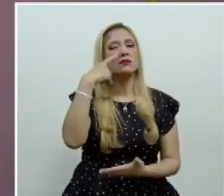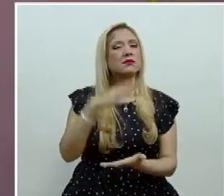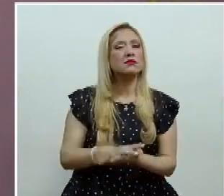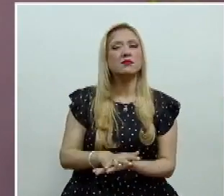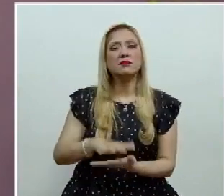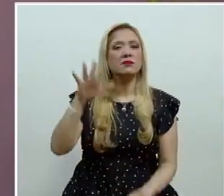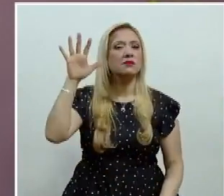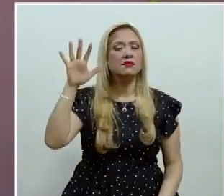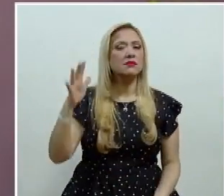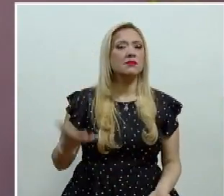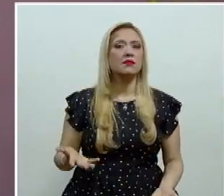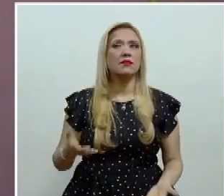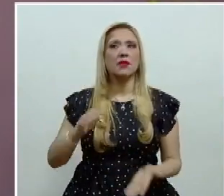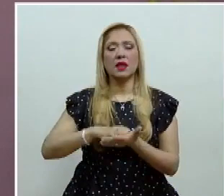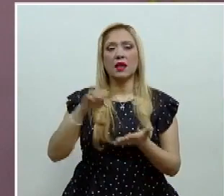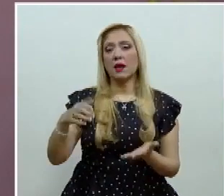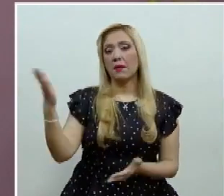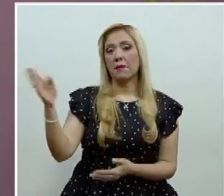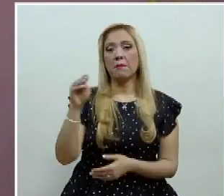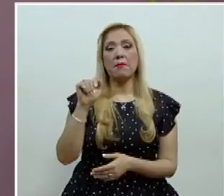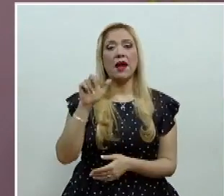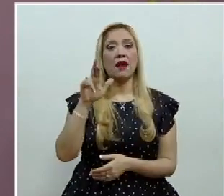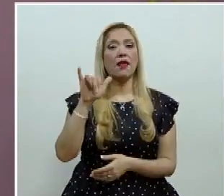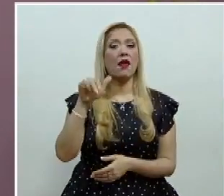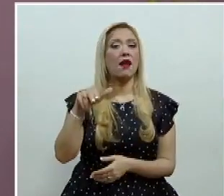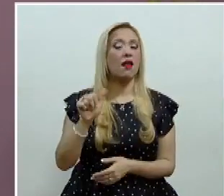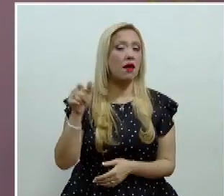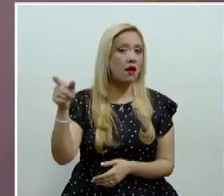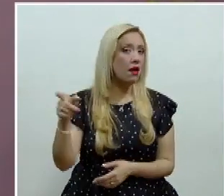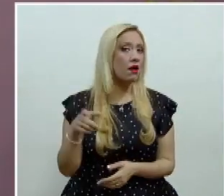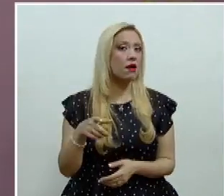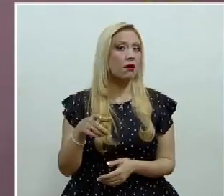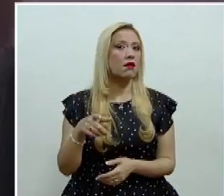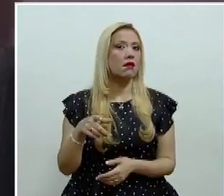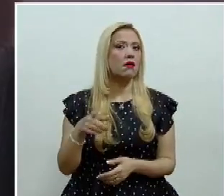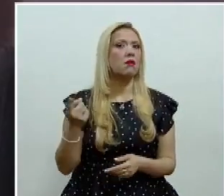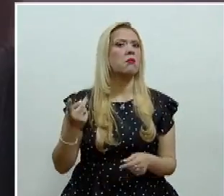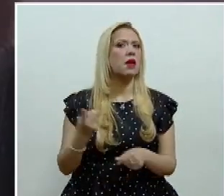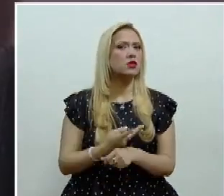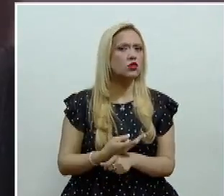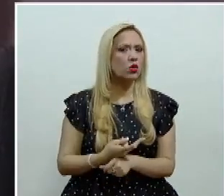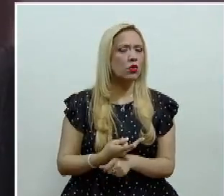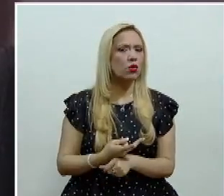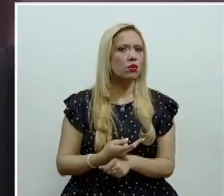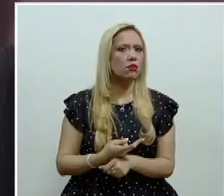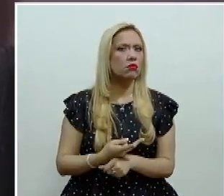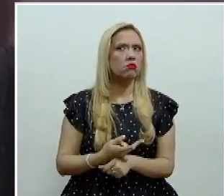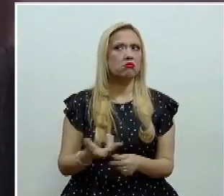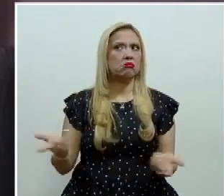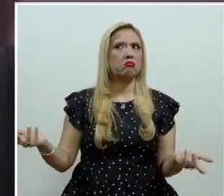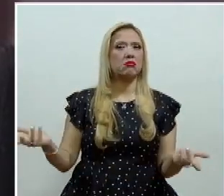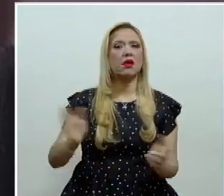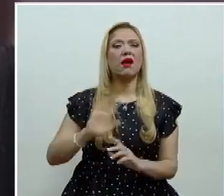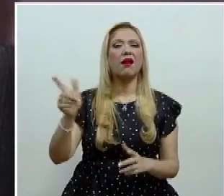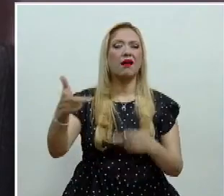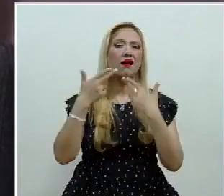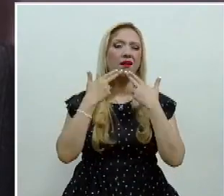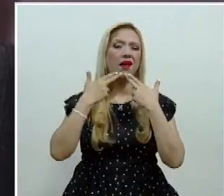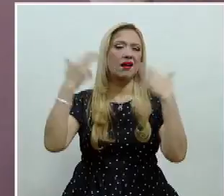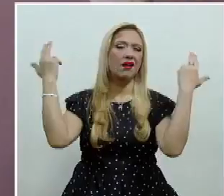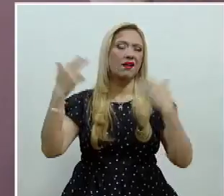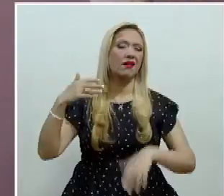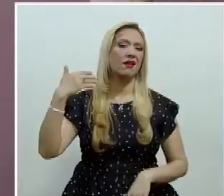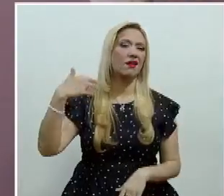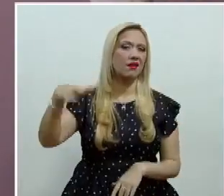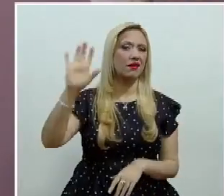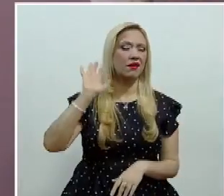casos de feminicidio, por ejemplo el de Mariana, por mencionar muchos otros, como hay una hipótesis que no parte de que es un feminicidio, se sigue otra línea